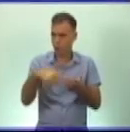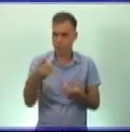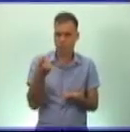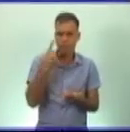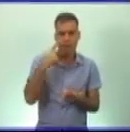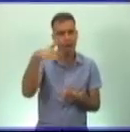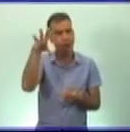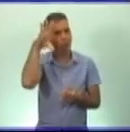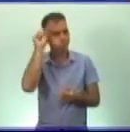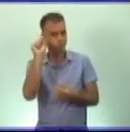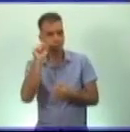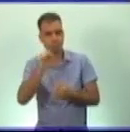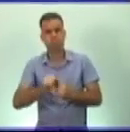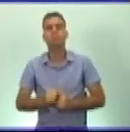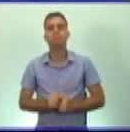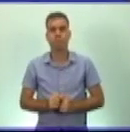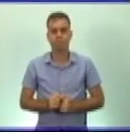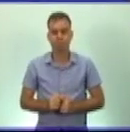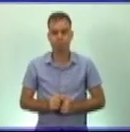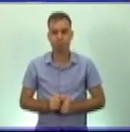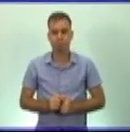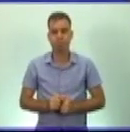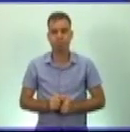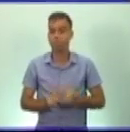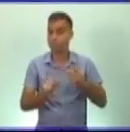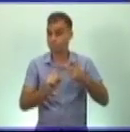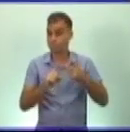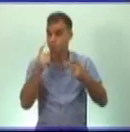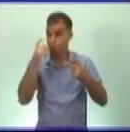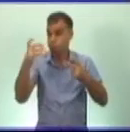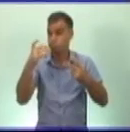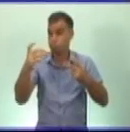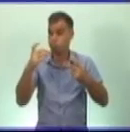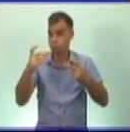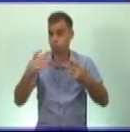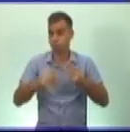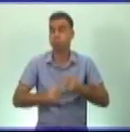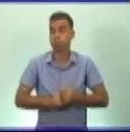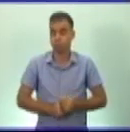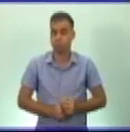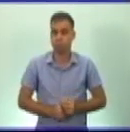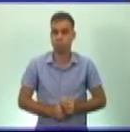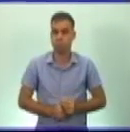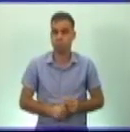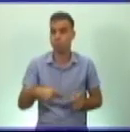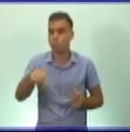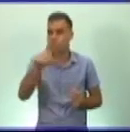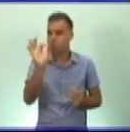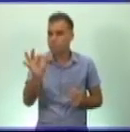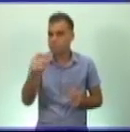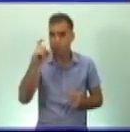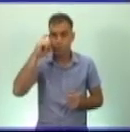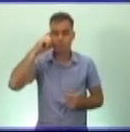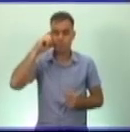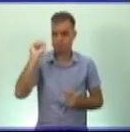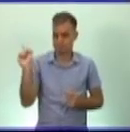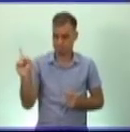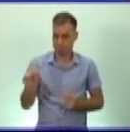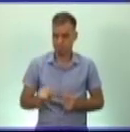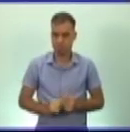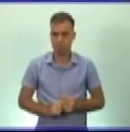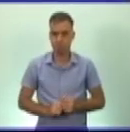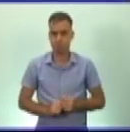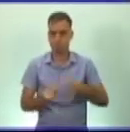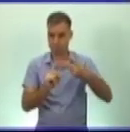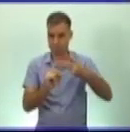mejor. En los óxidos, y esto es una regla importantísima que habíamos mencionado y que ustedes siempre tienen que tener presente, y es que en